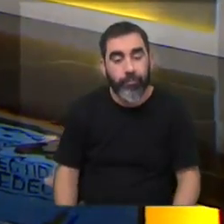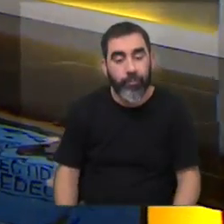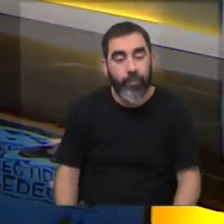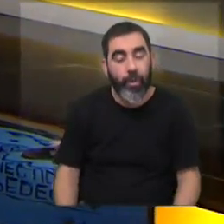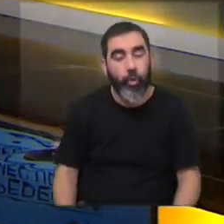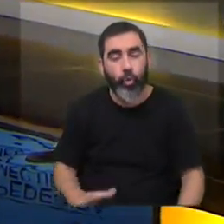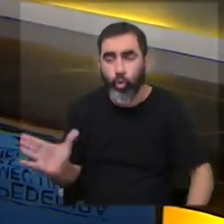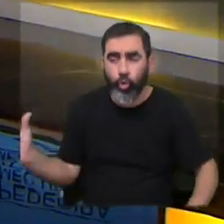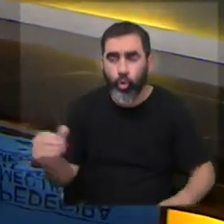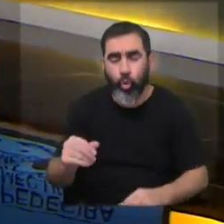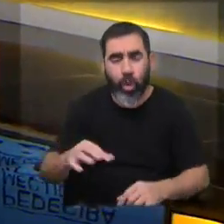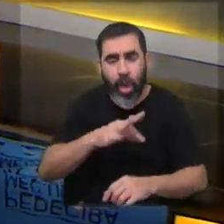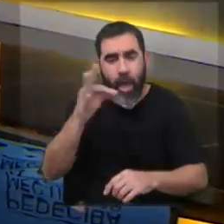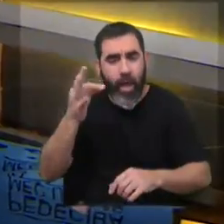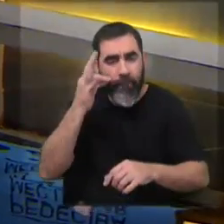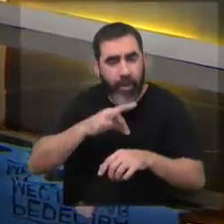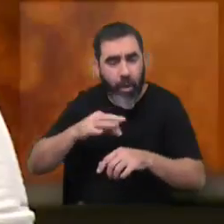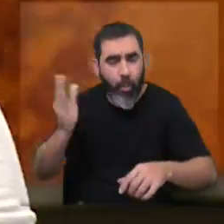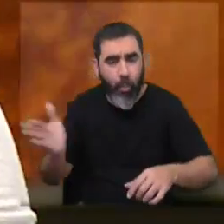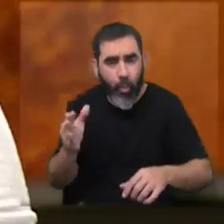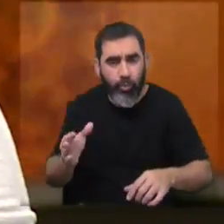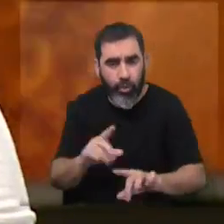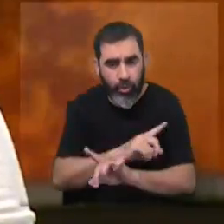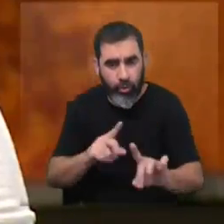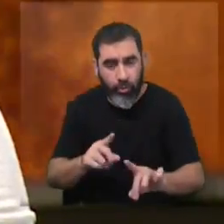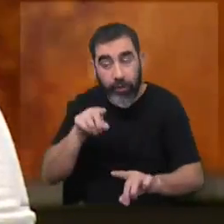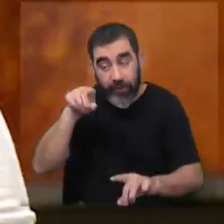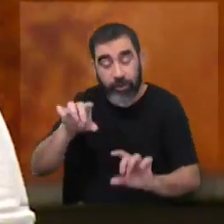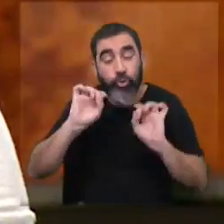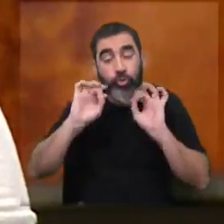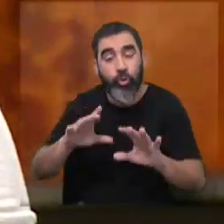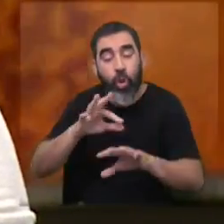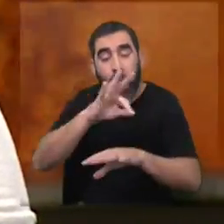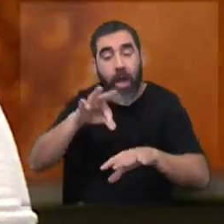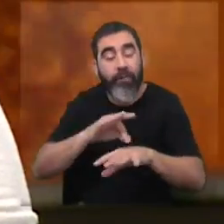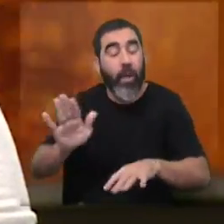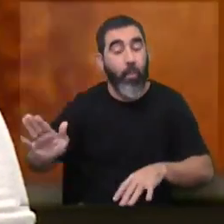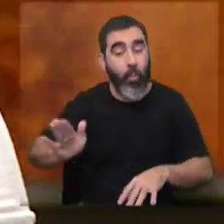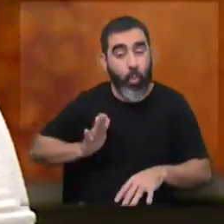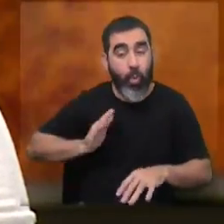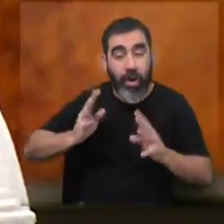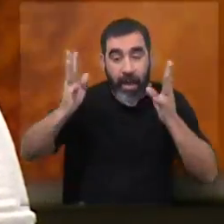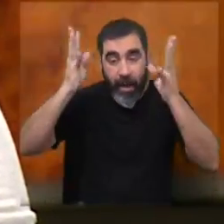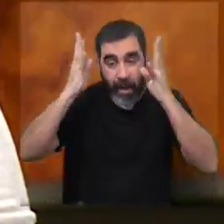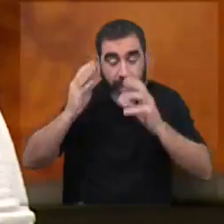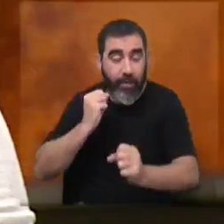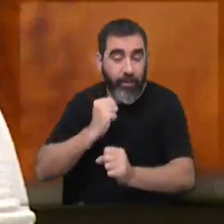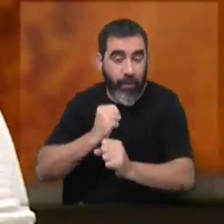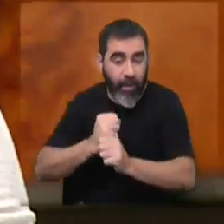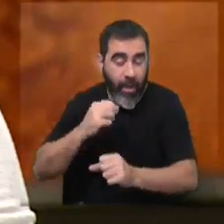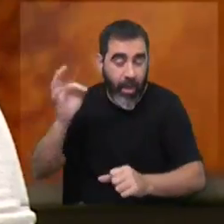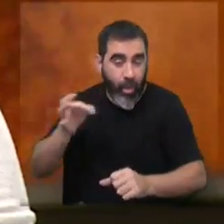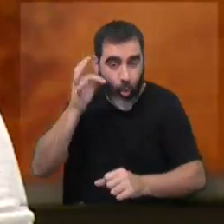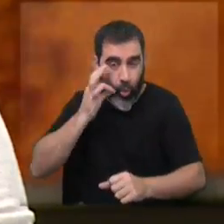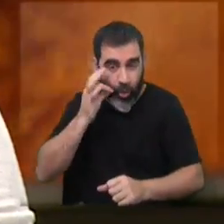todos los miembros de la colmena por igual o algunos? No, la pitoxina es producida solo por las abejas hembras, tanto reinas como obreras.